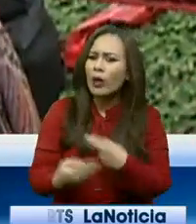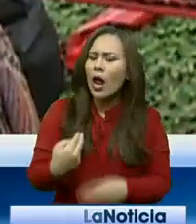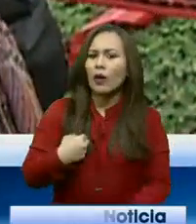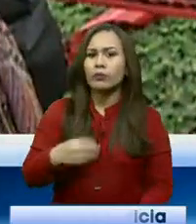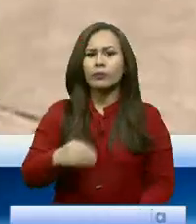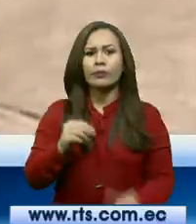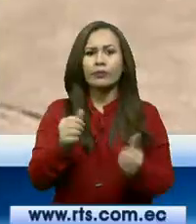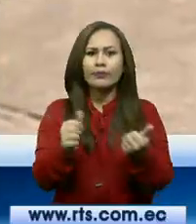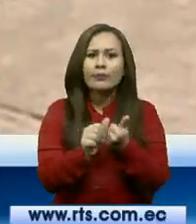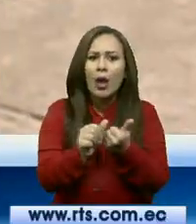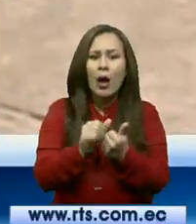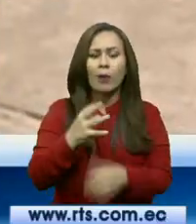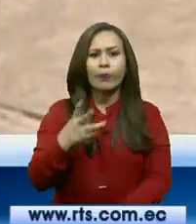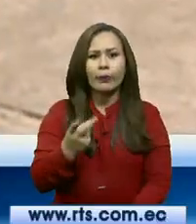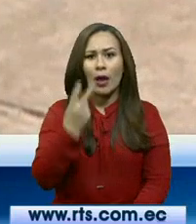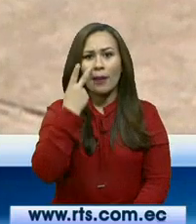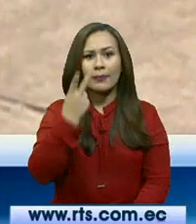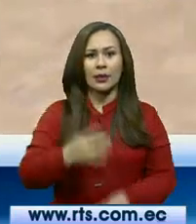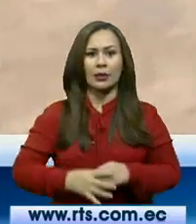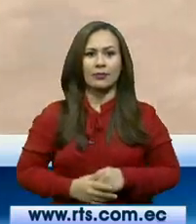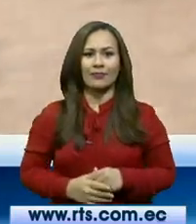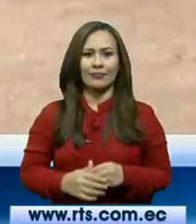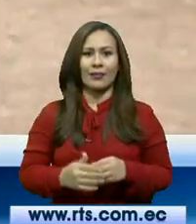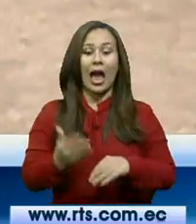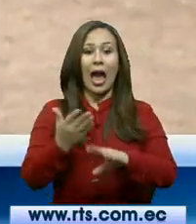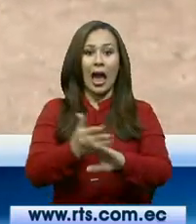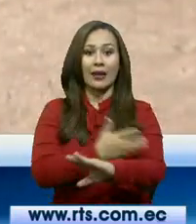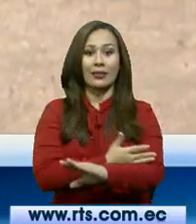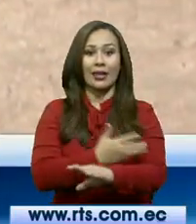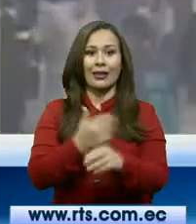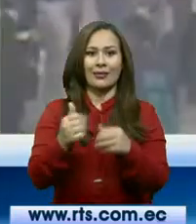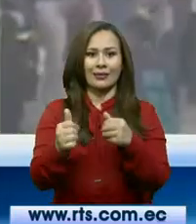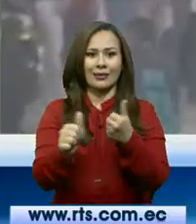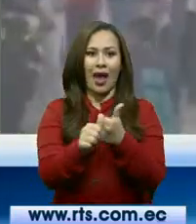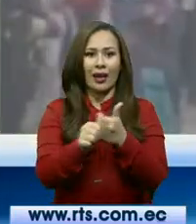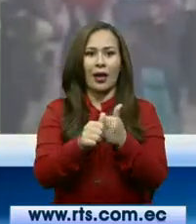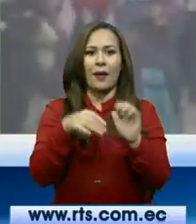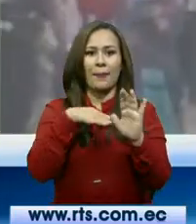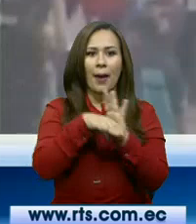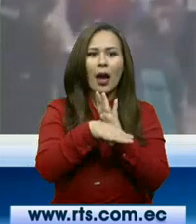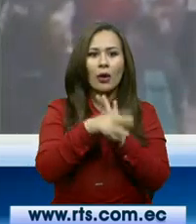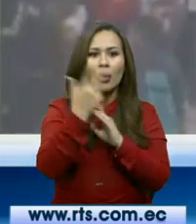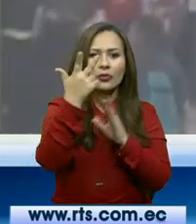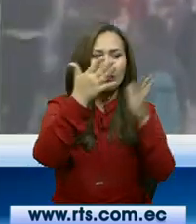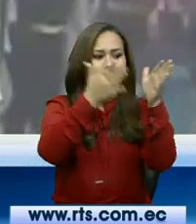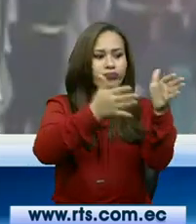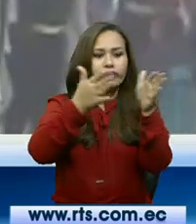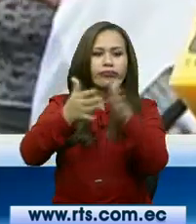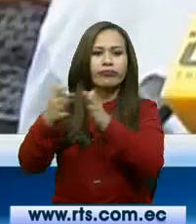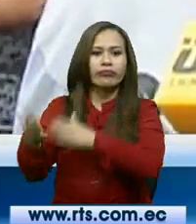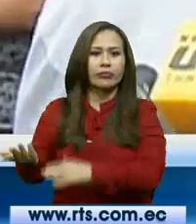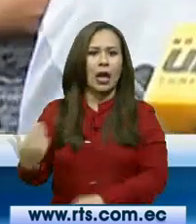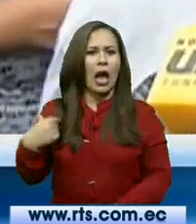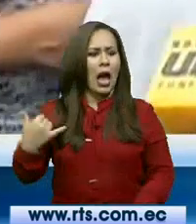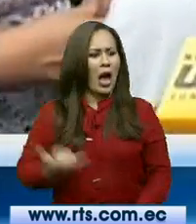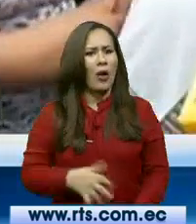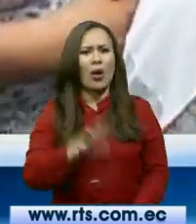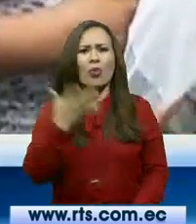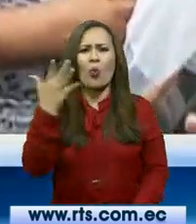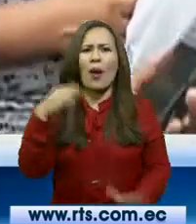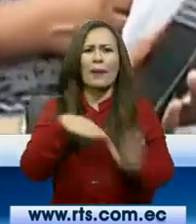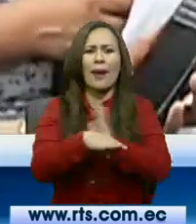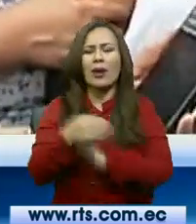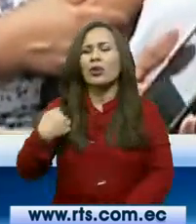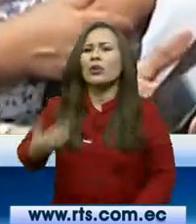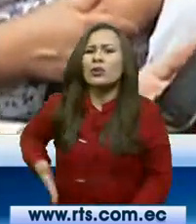el patrullero. Como antes había un banco, ¿verdad? Había tres bancos en el mercado mayorista. Pero imagínense, ahora no hay ni un banco, tenemos